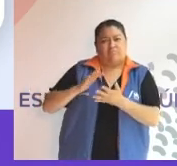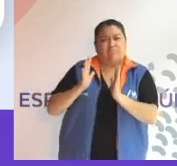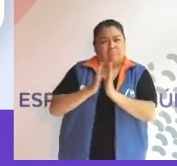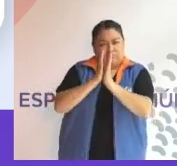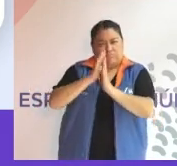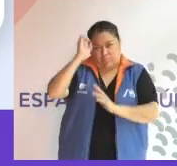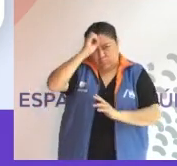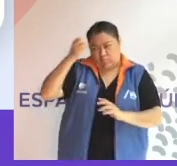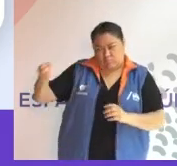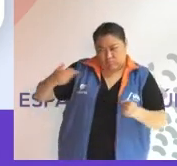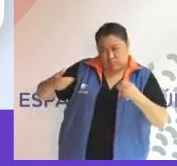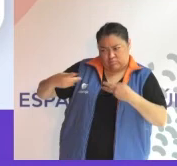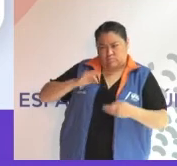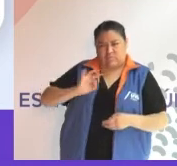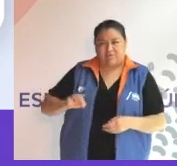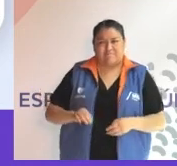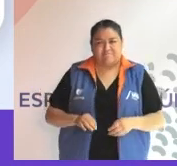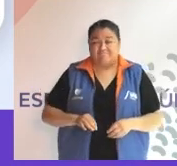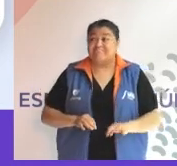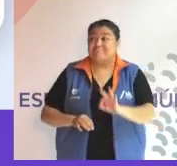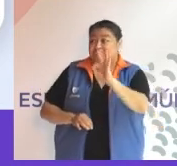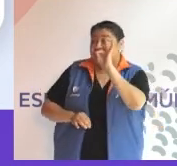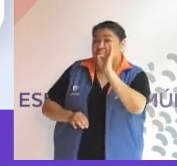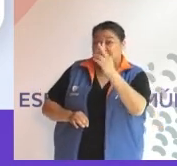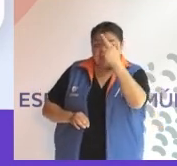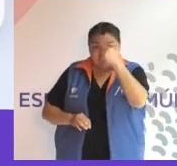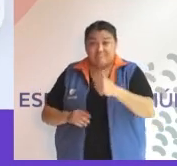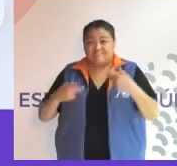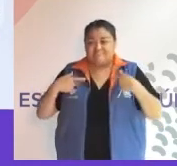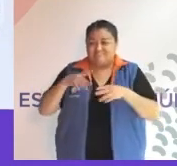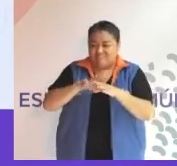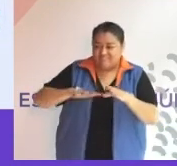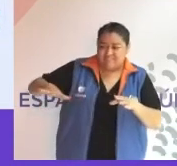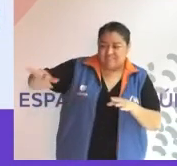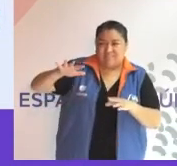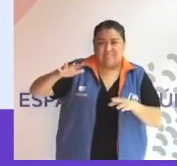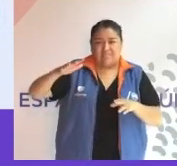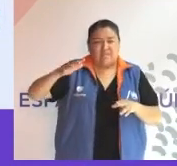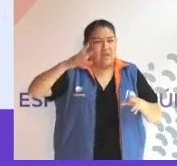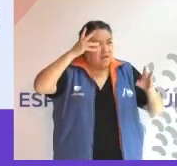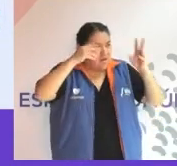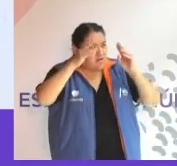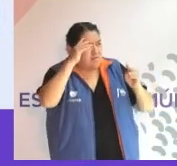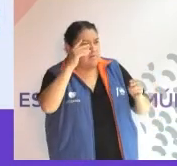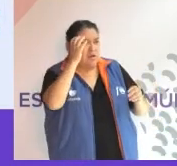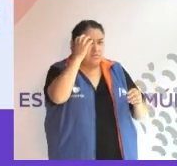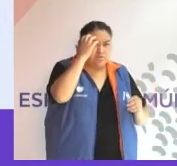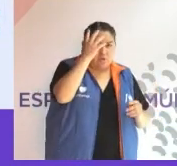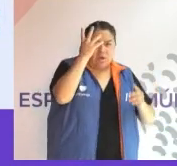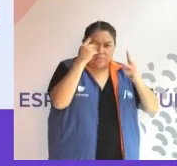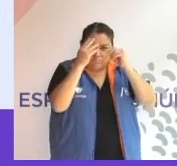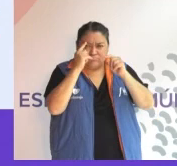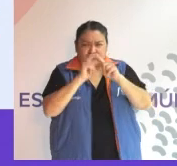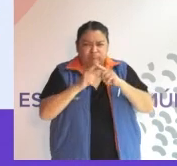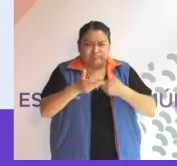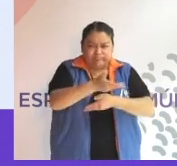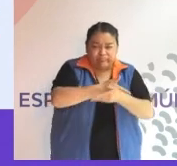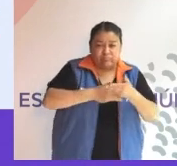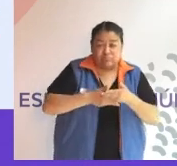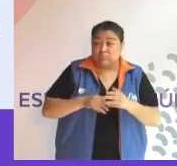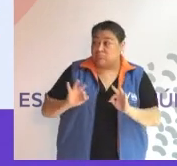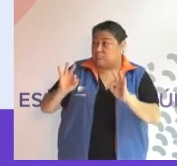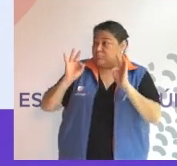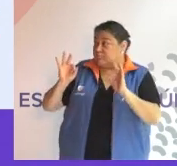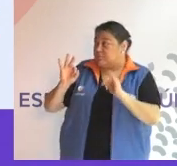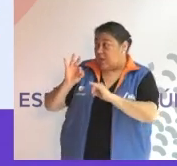expresarse. Darle a los ciudadanos el espacio para ser ciudadanos, para aprender a ser ciudadanos. Pues,